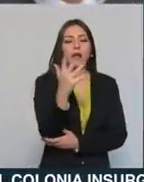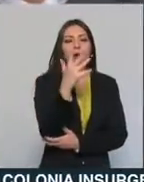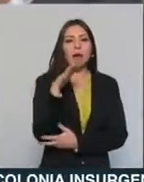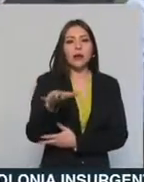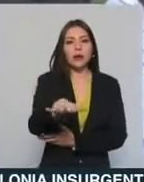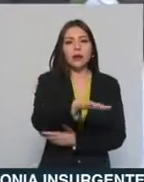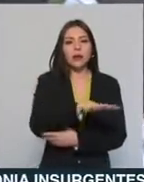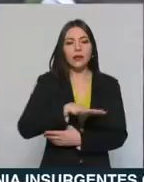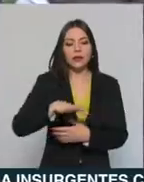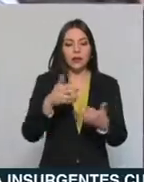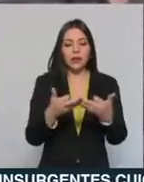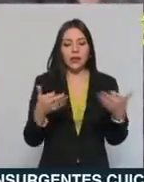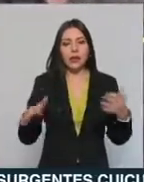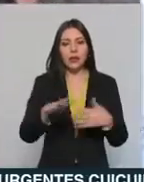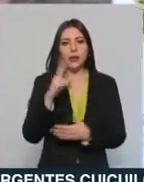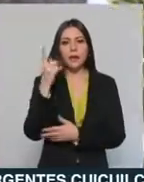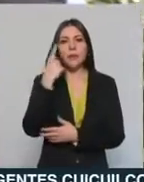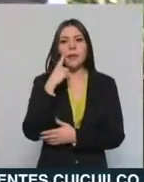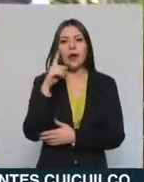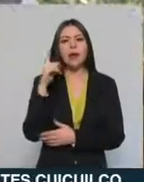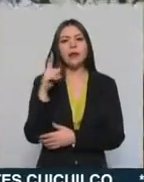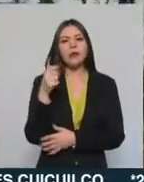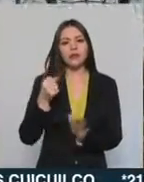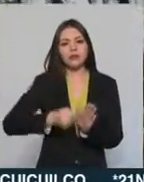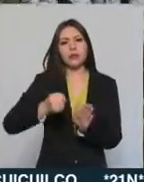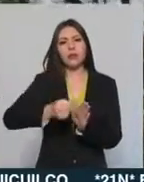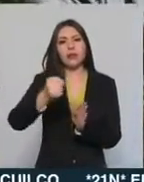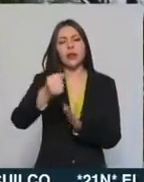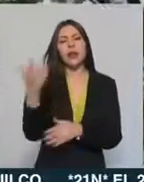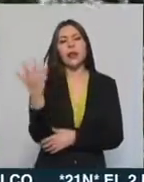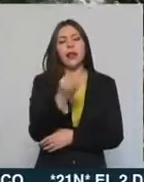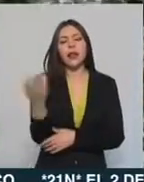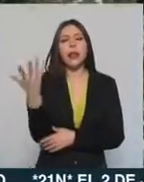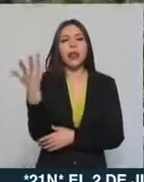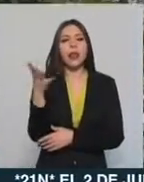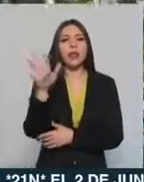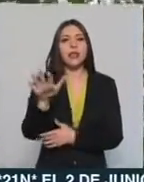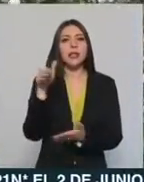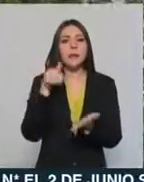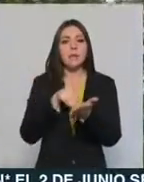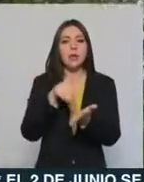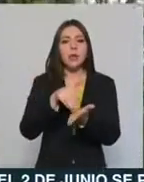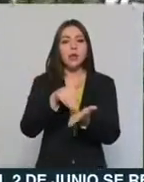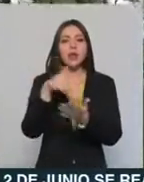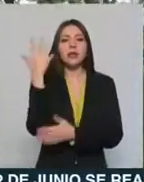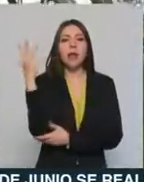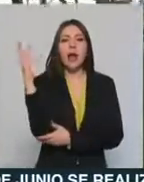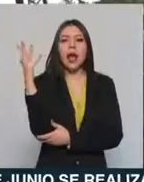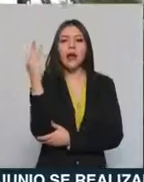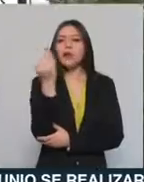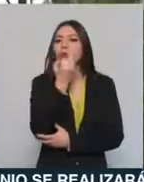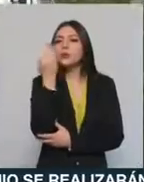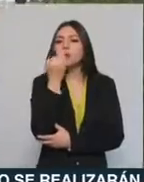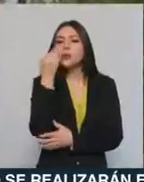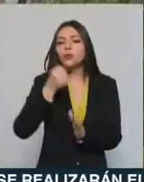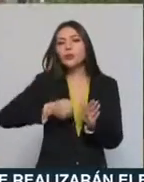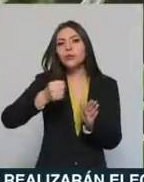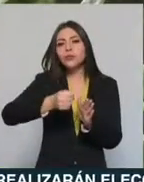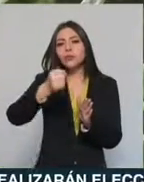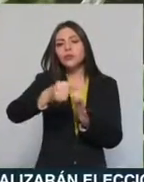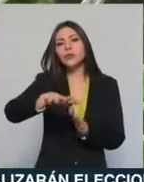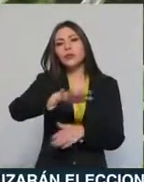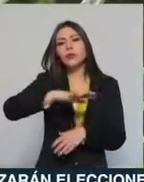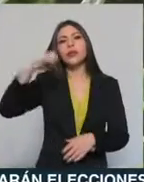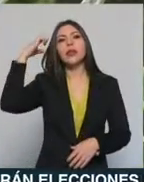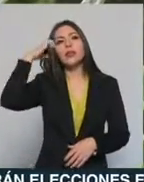espacios verdes con la plantación de 10 millones de árboles y plantas en suelos de conservación,